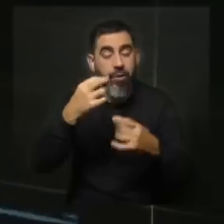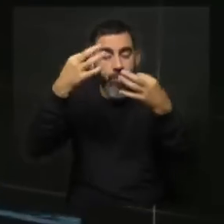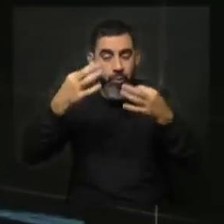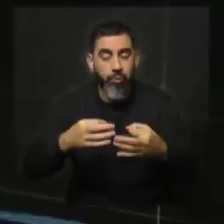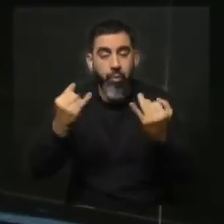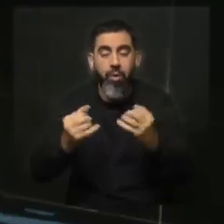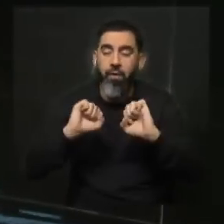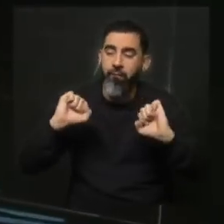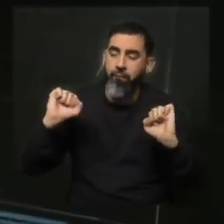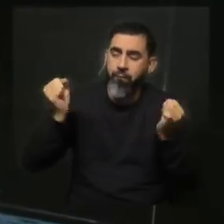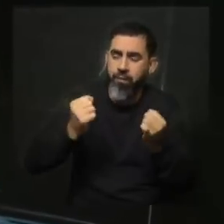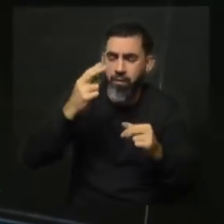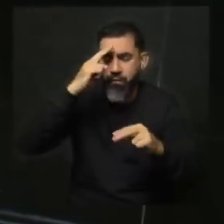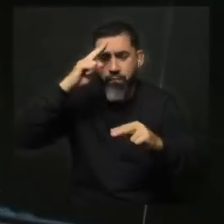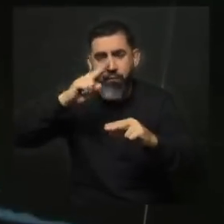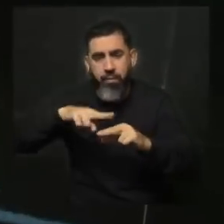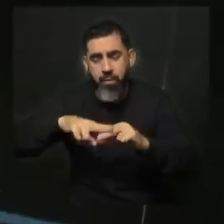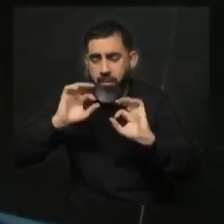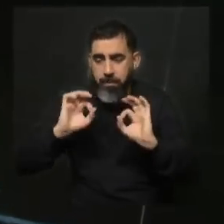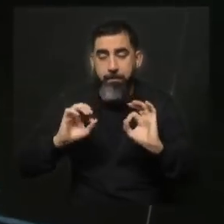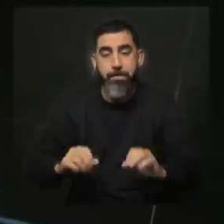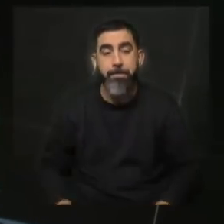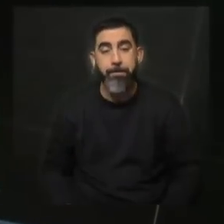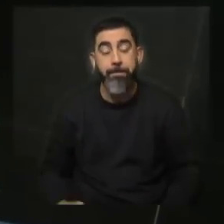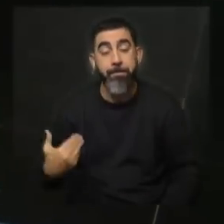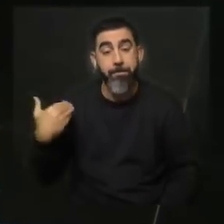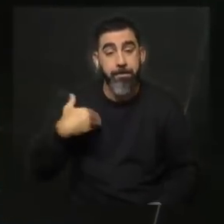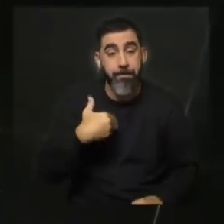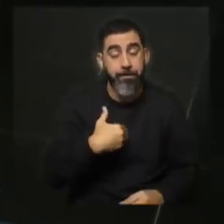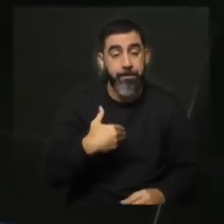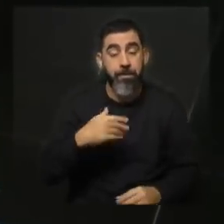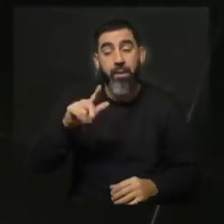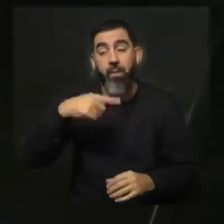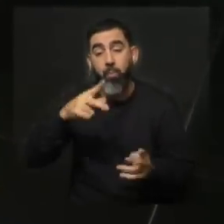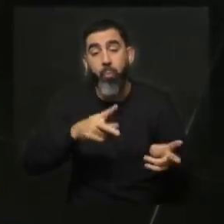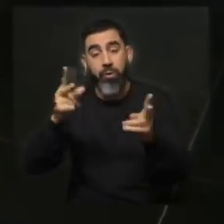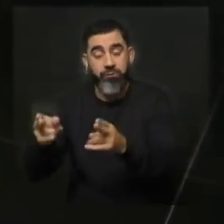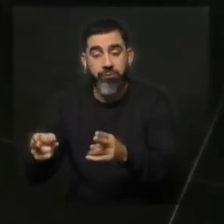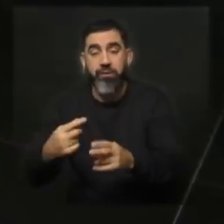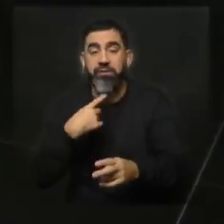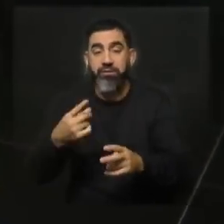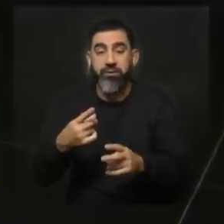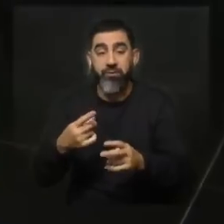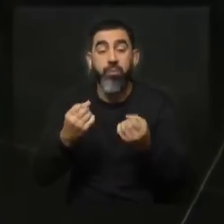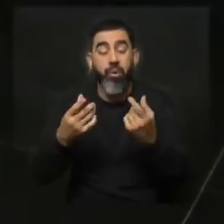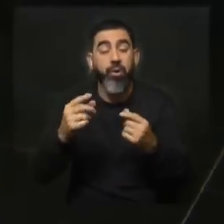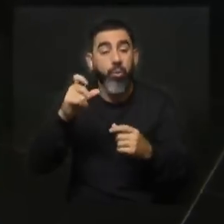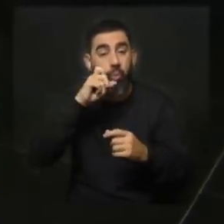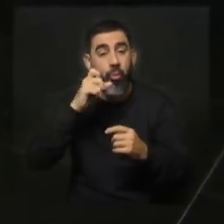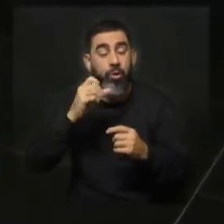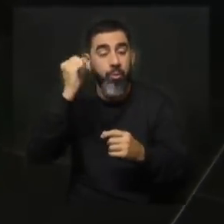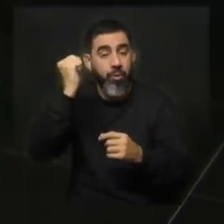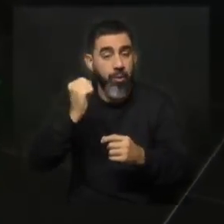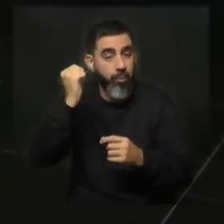con estos días de frío de enfermedades no este y después Argentina después entonces nos sirve mucho por esto que te decía los